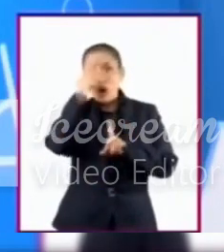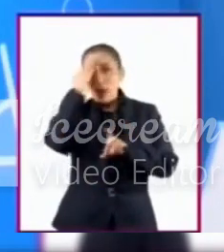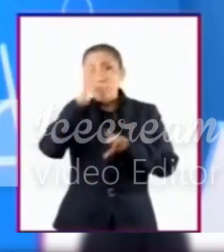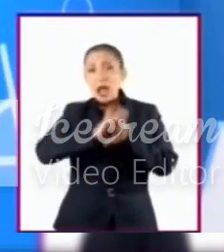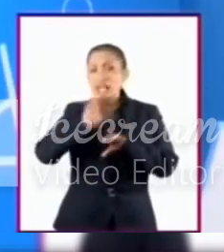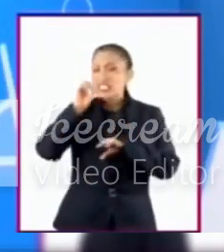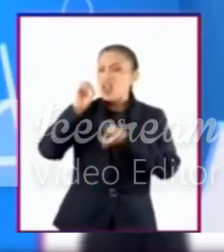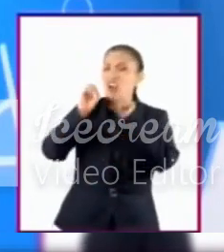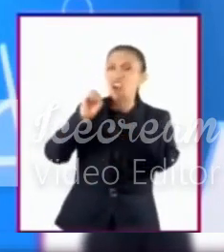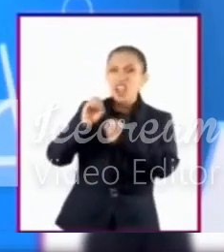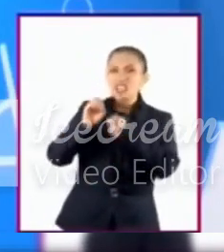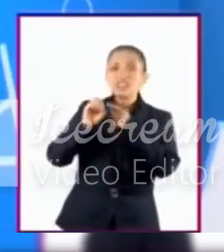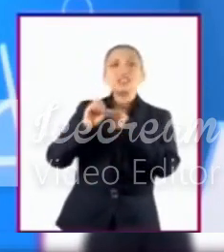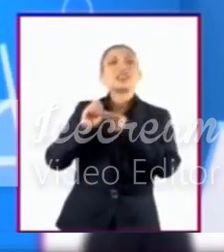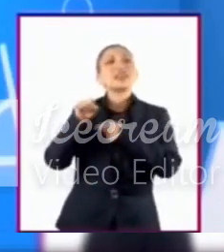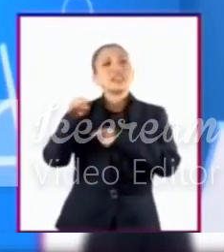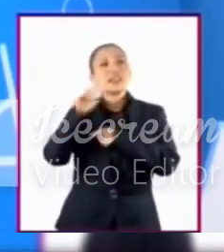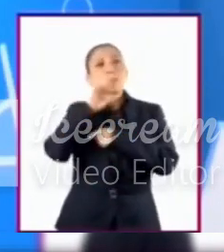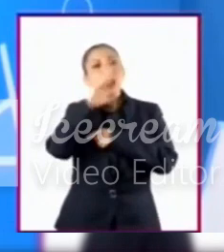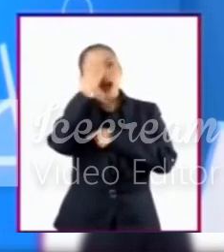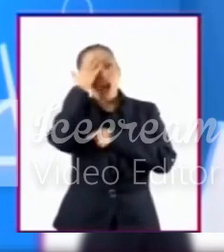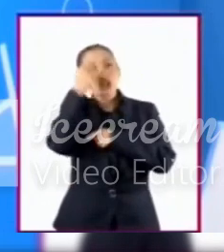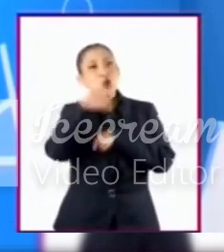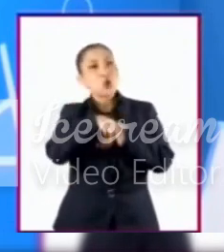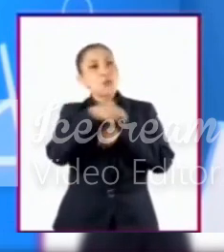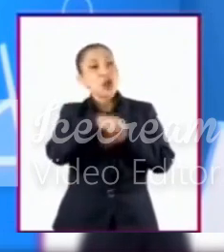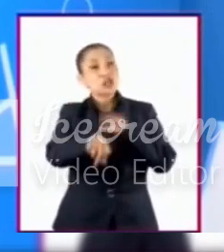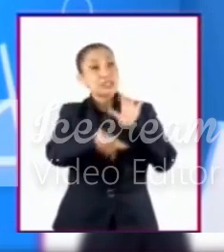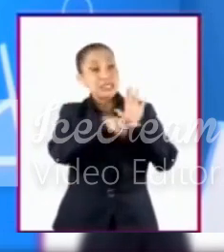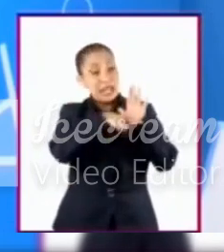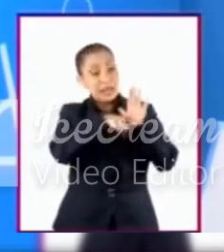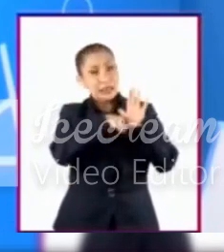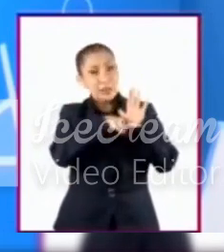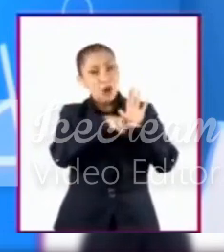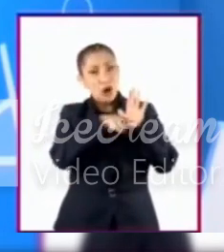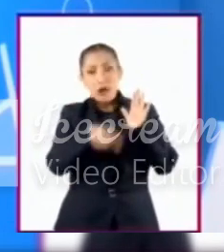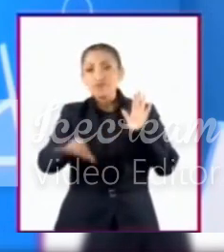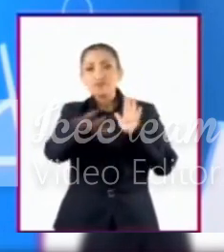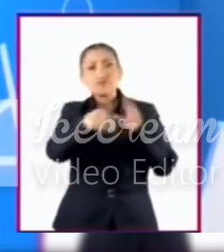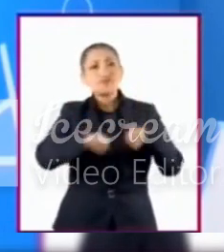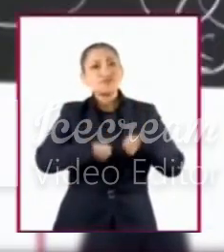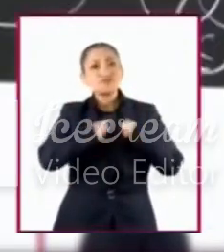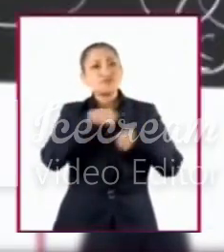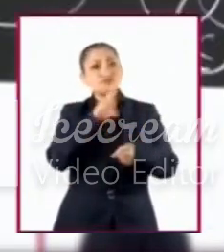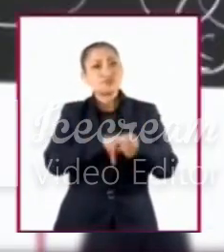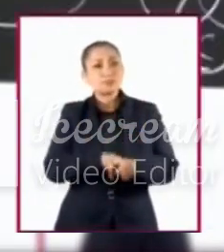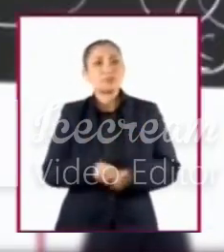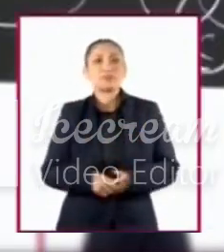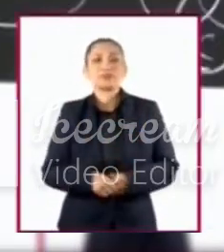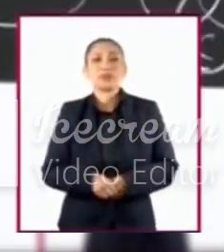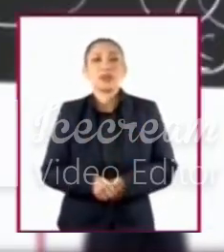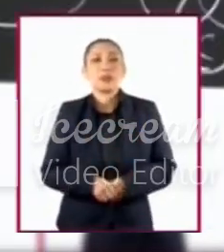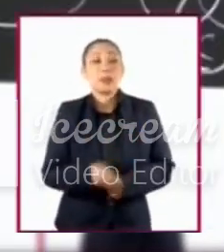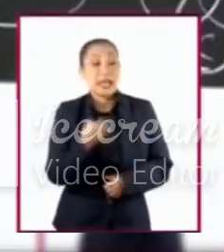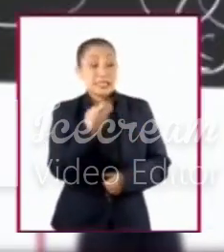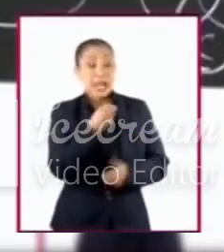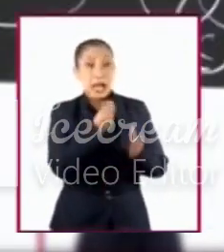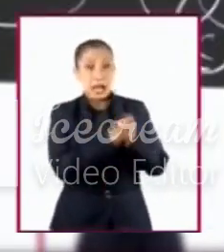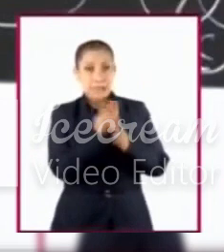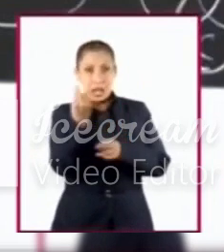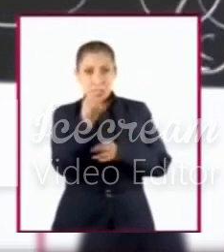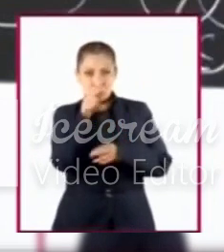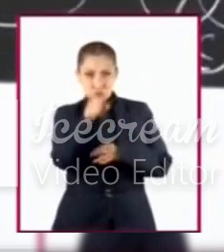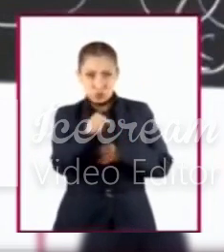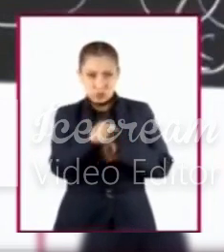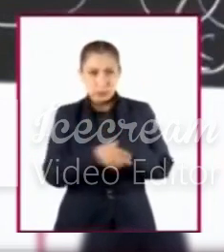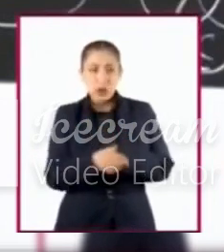el cero y reconoceremos el uso de los números negativos en la vida cotidiana. Para esta sesión